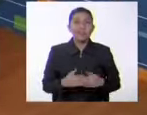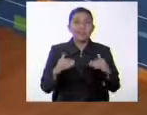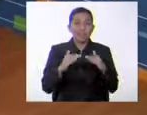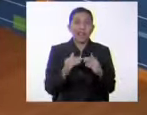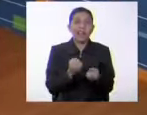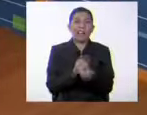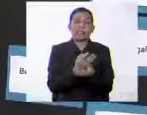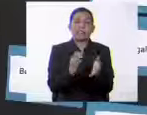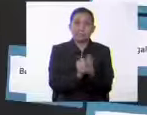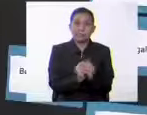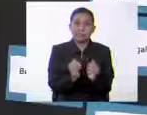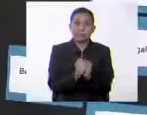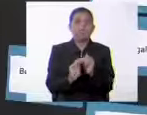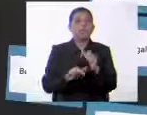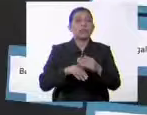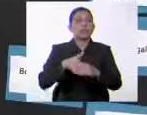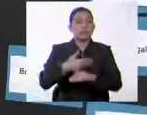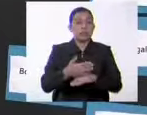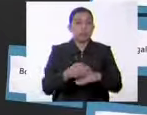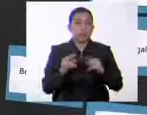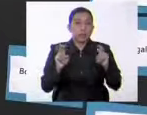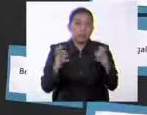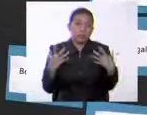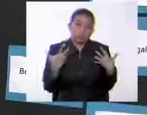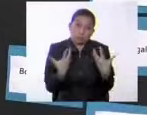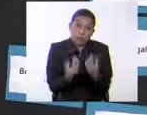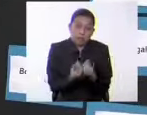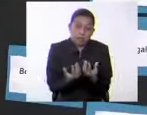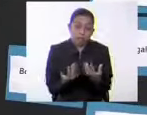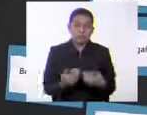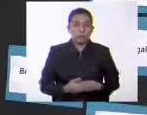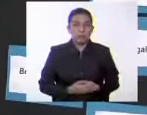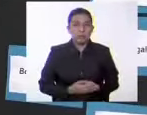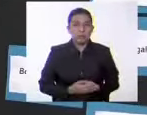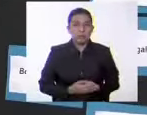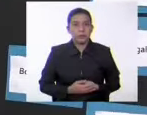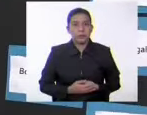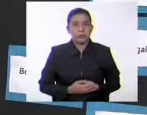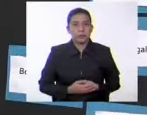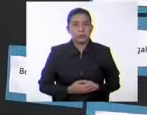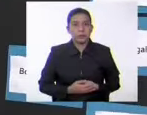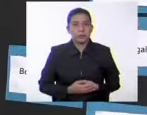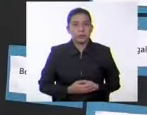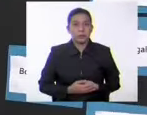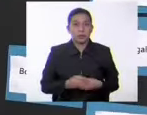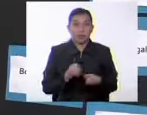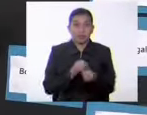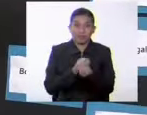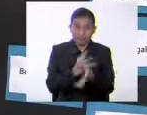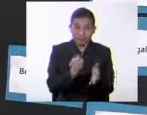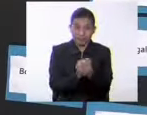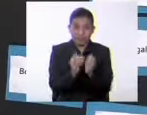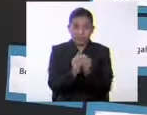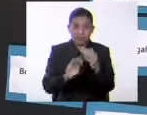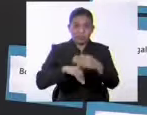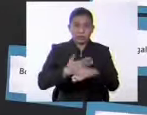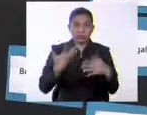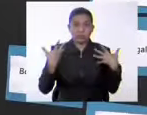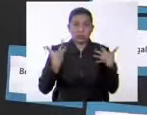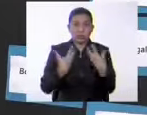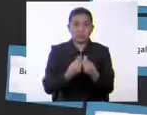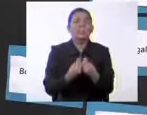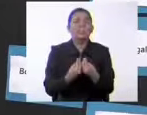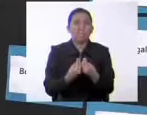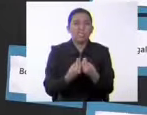consecuencias sociales. Vamos a hablar en ese sentido, que dentro de las consecuencias sociales se tuvo de